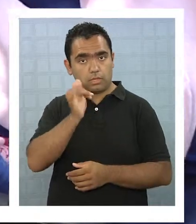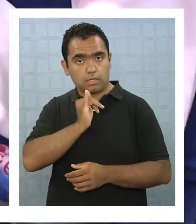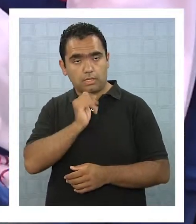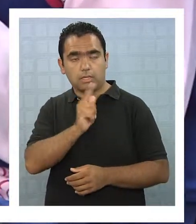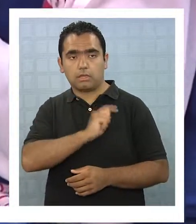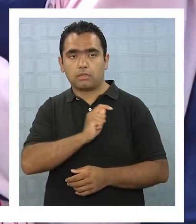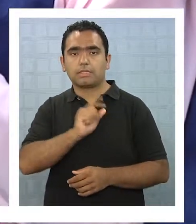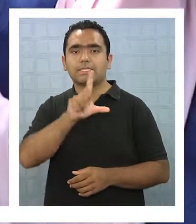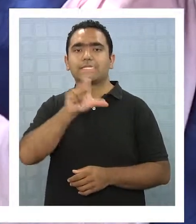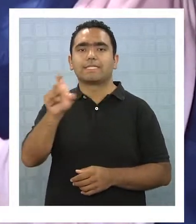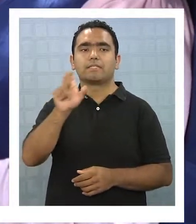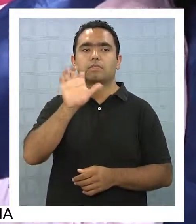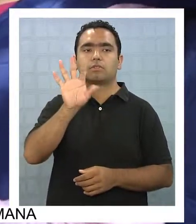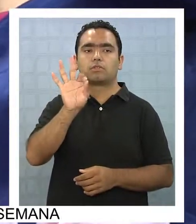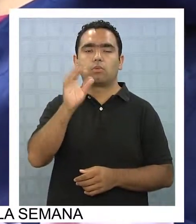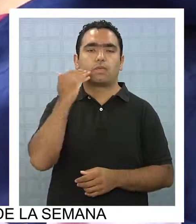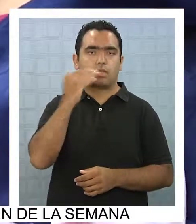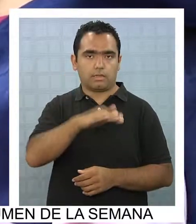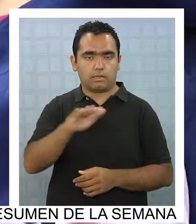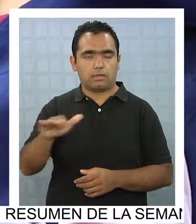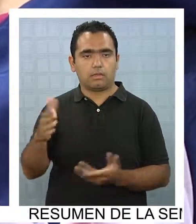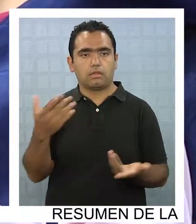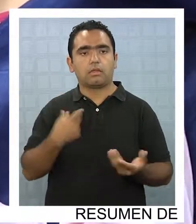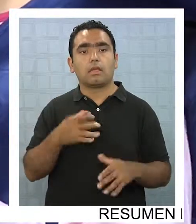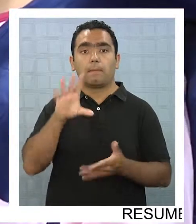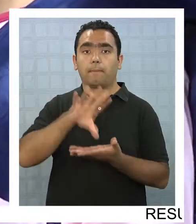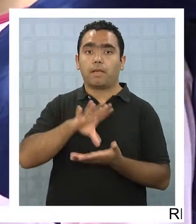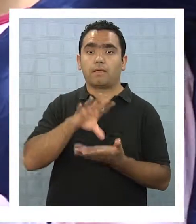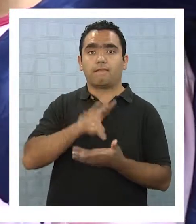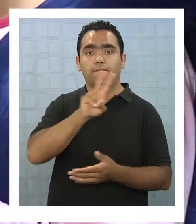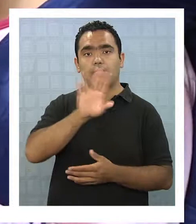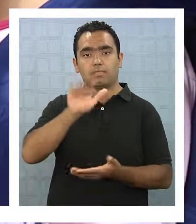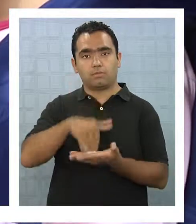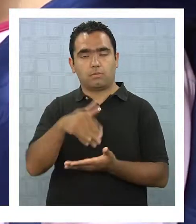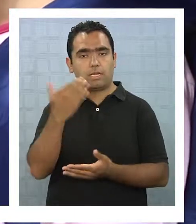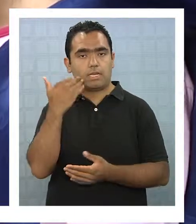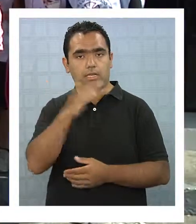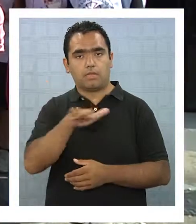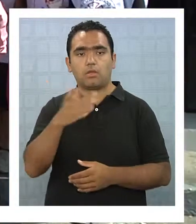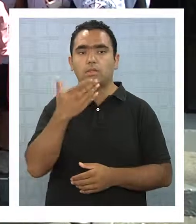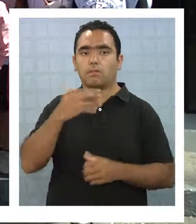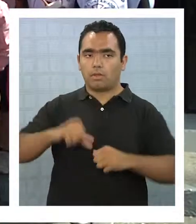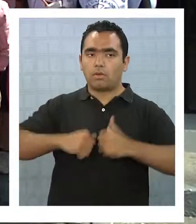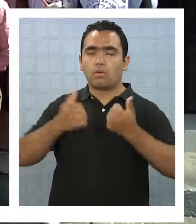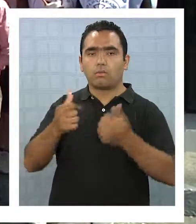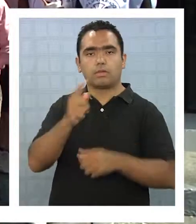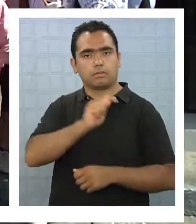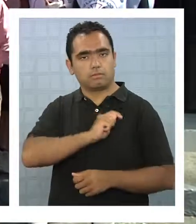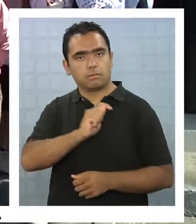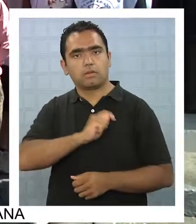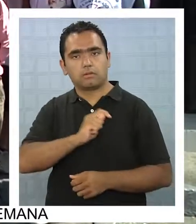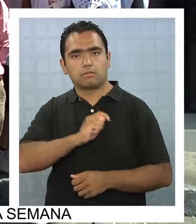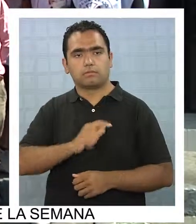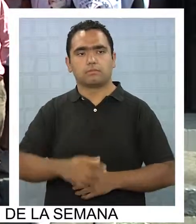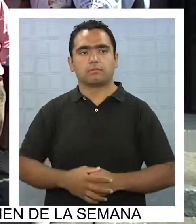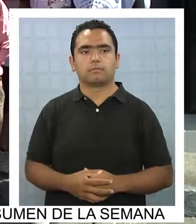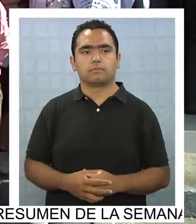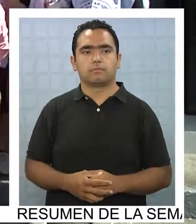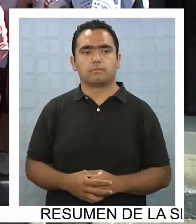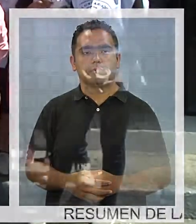trabaja con 750 menores, y en el país son 25.000 niños y jóvenes atendidos en estos centros.